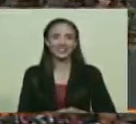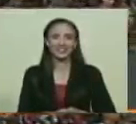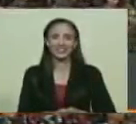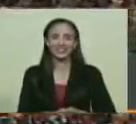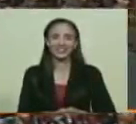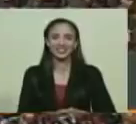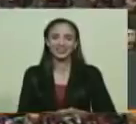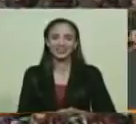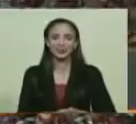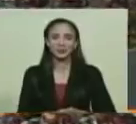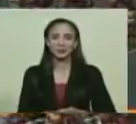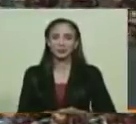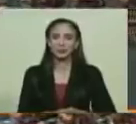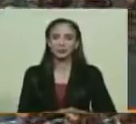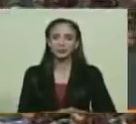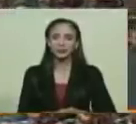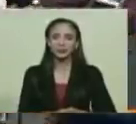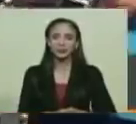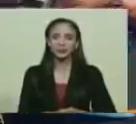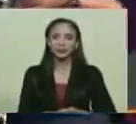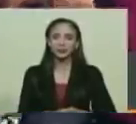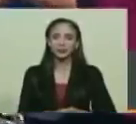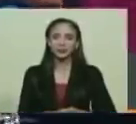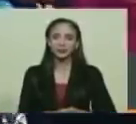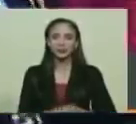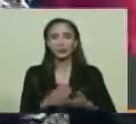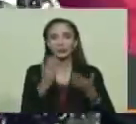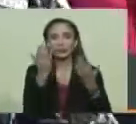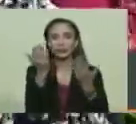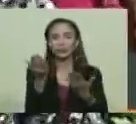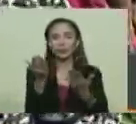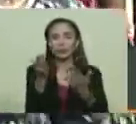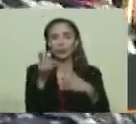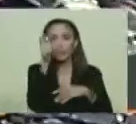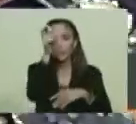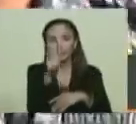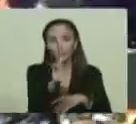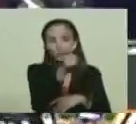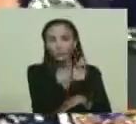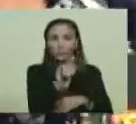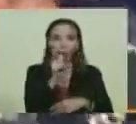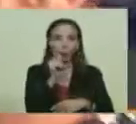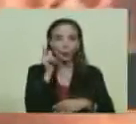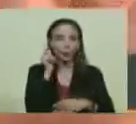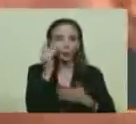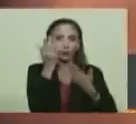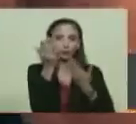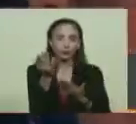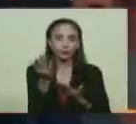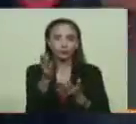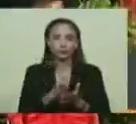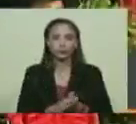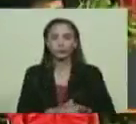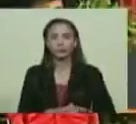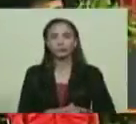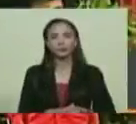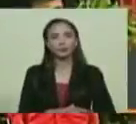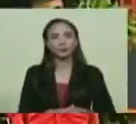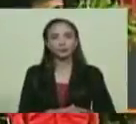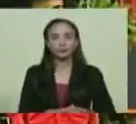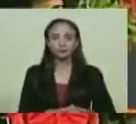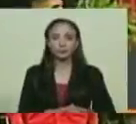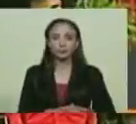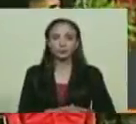López, Omar Enrique Andrade Prieto, Guaitón Orlando Anselmi Bastos, Luis Guillermo Araque Camacho,